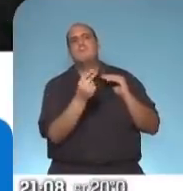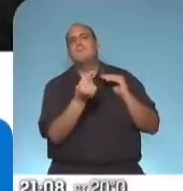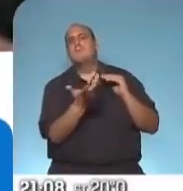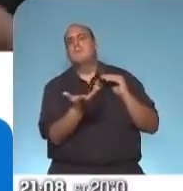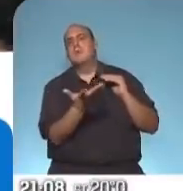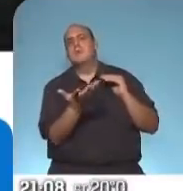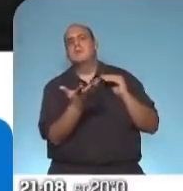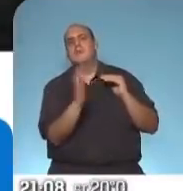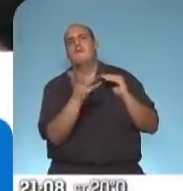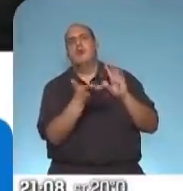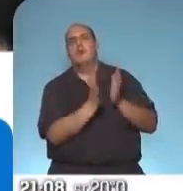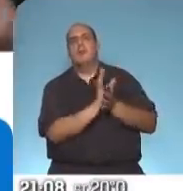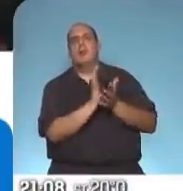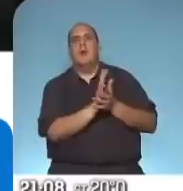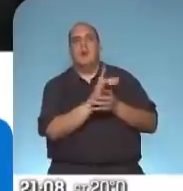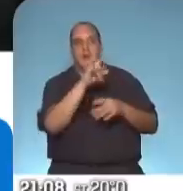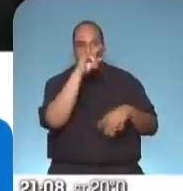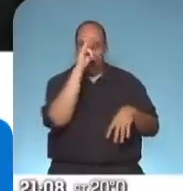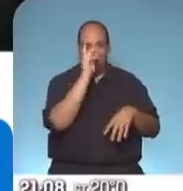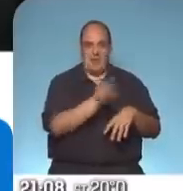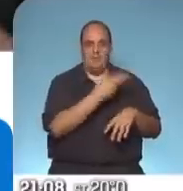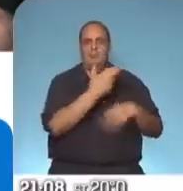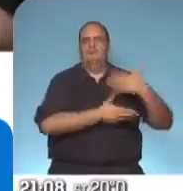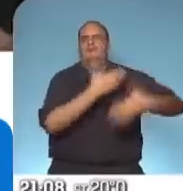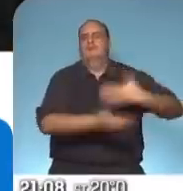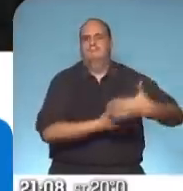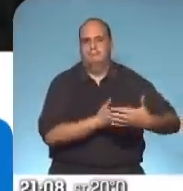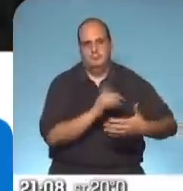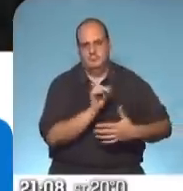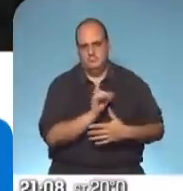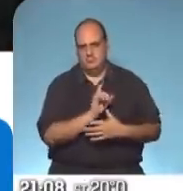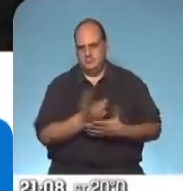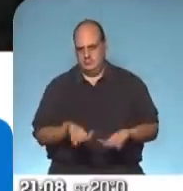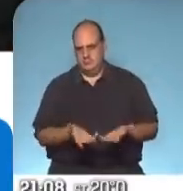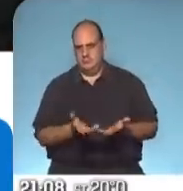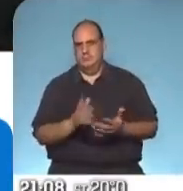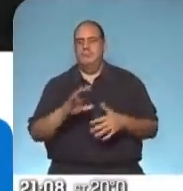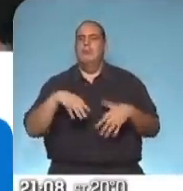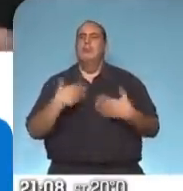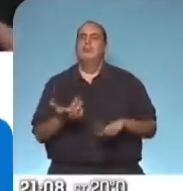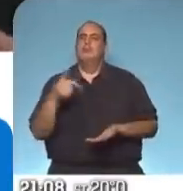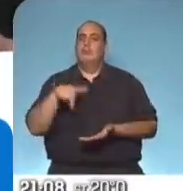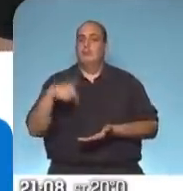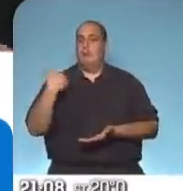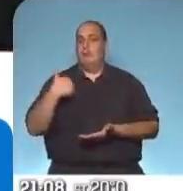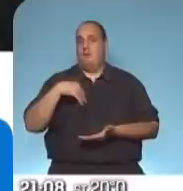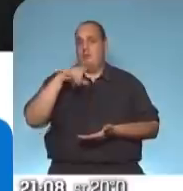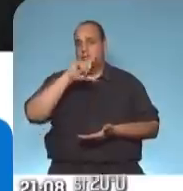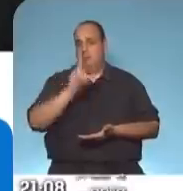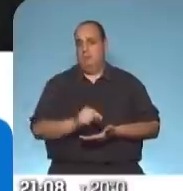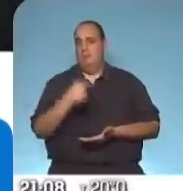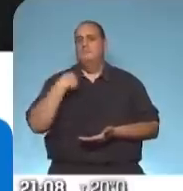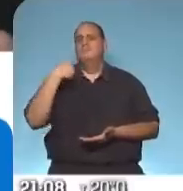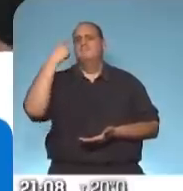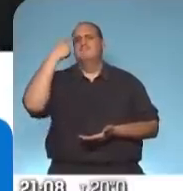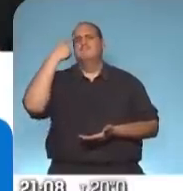alcanzar para el desarrollo de Vaca Muerta, por ejemplo. Entonces, lo que se está pensando acá en Argentina es ver si